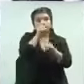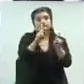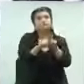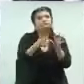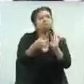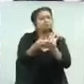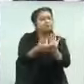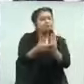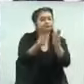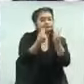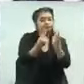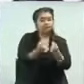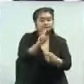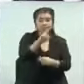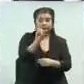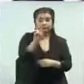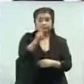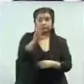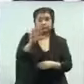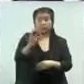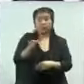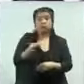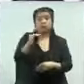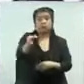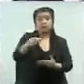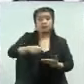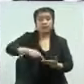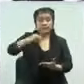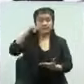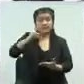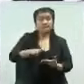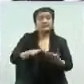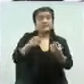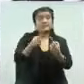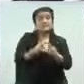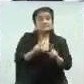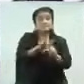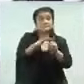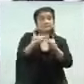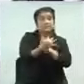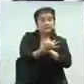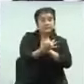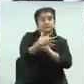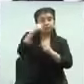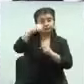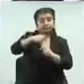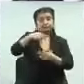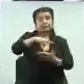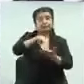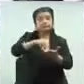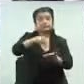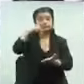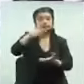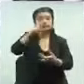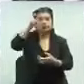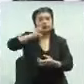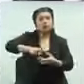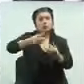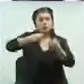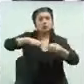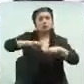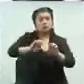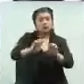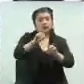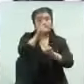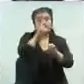del presupuesto 2025 y del futuro del país, pero frente a la coyuntura nacional tenemos que aprovechar también la